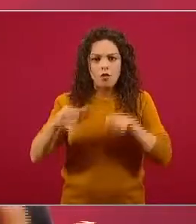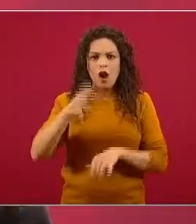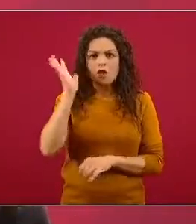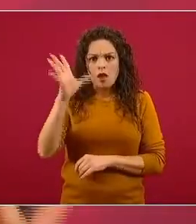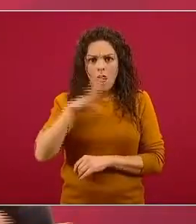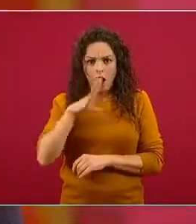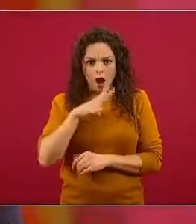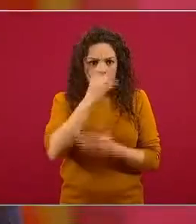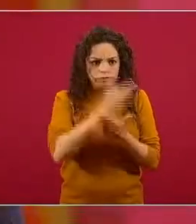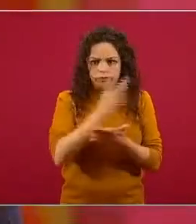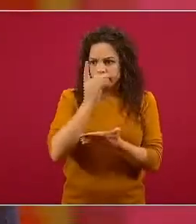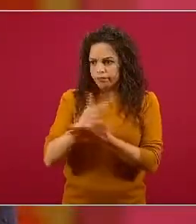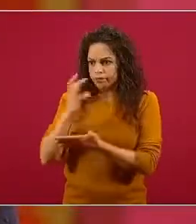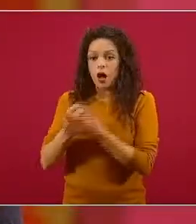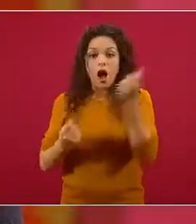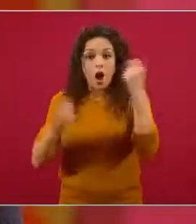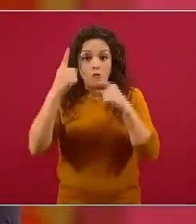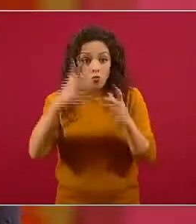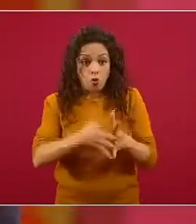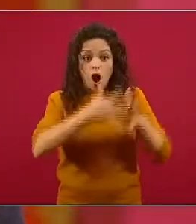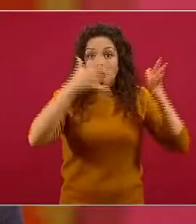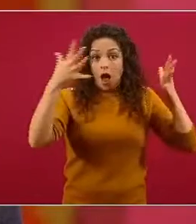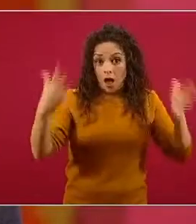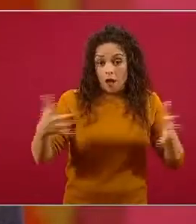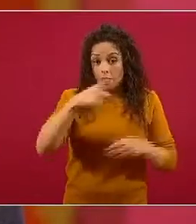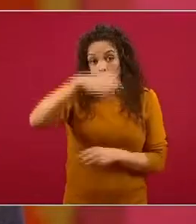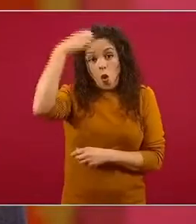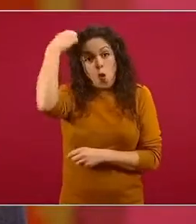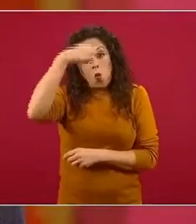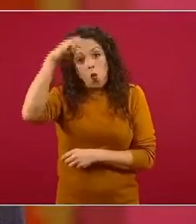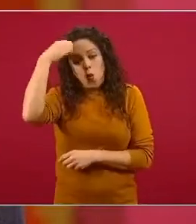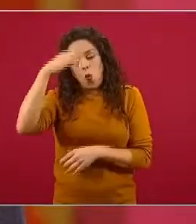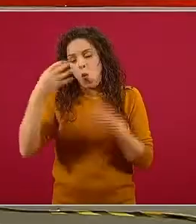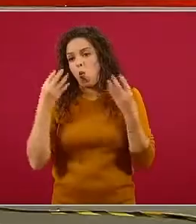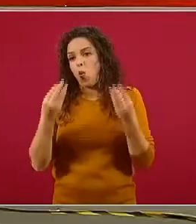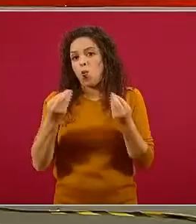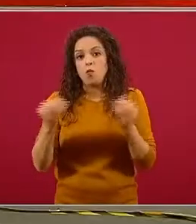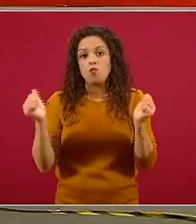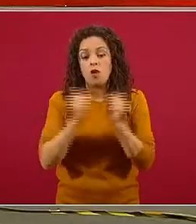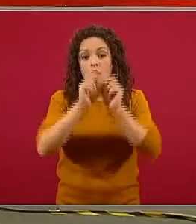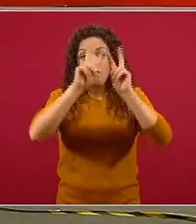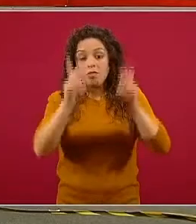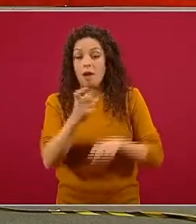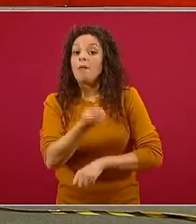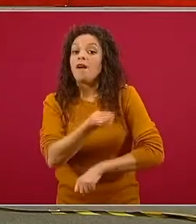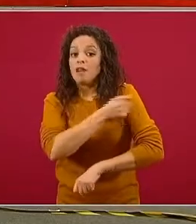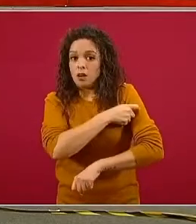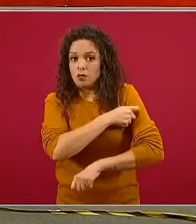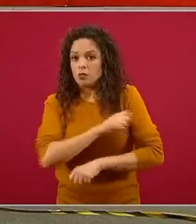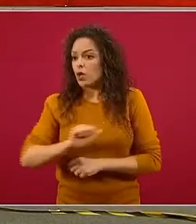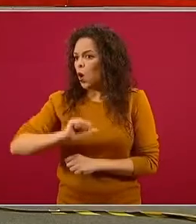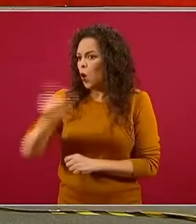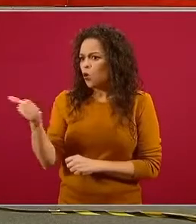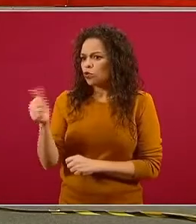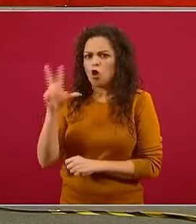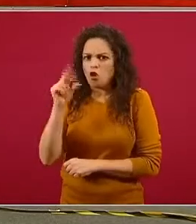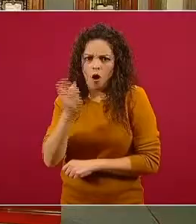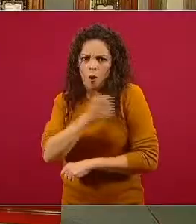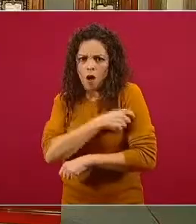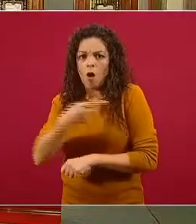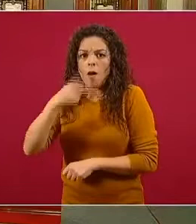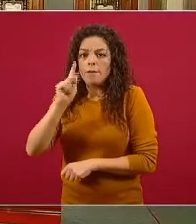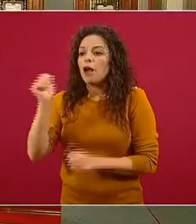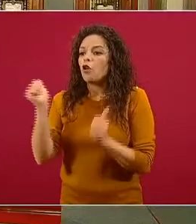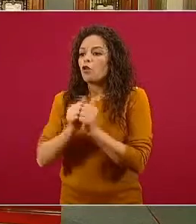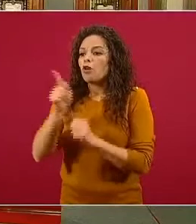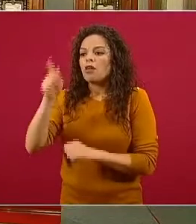algunos son grandes y tienen larga experiencia en vacunas, otros no en vacunas, pero en productos